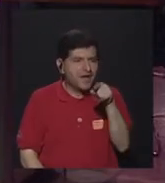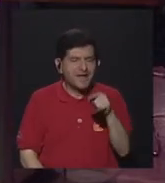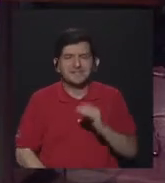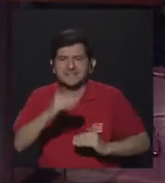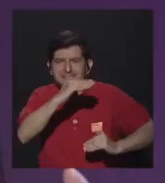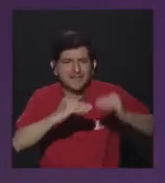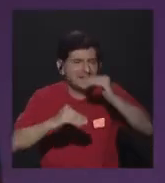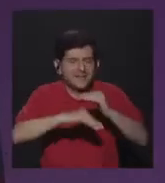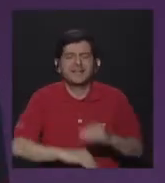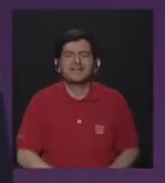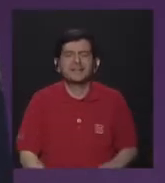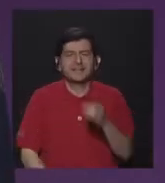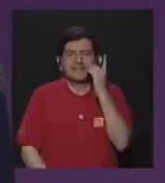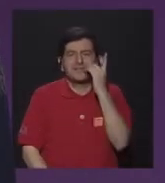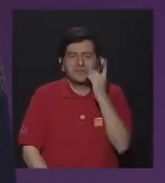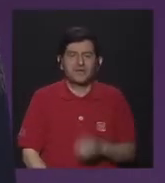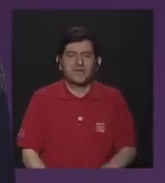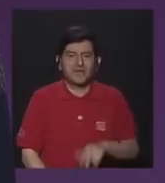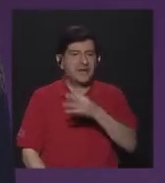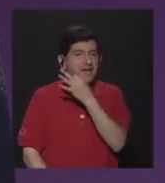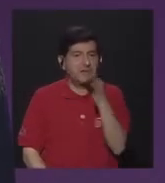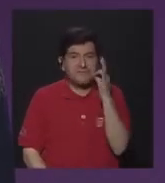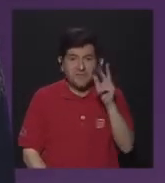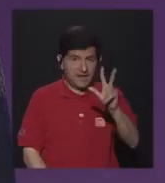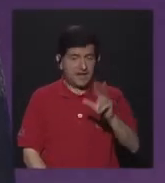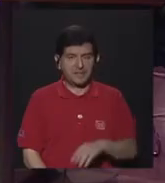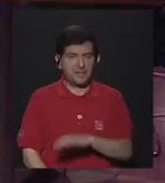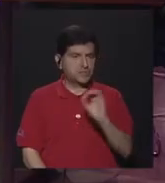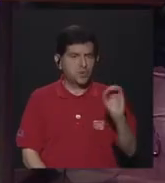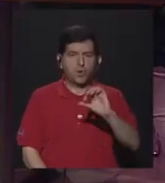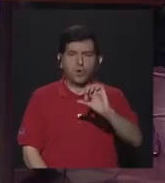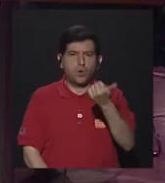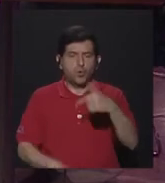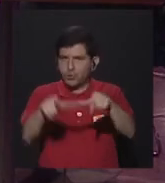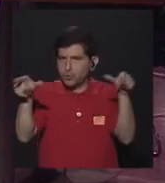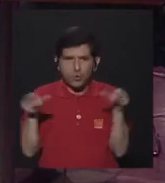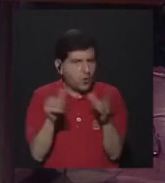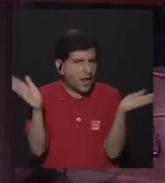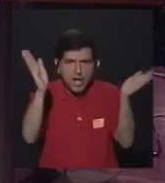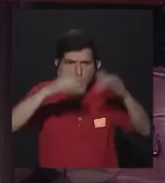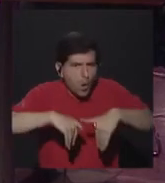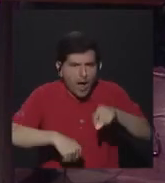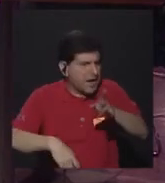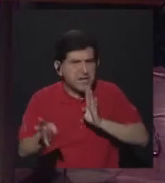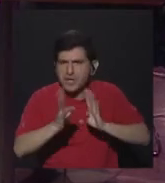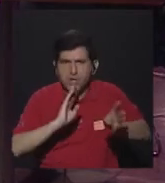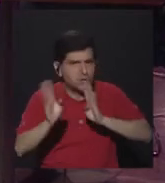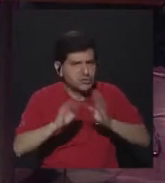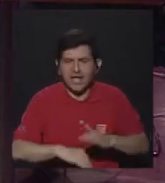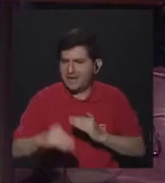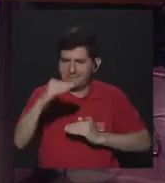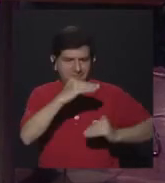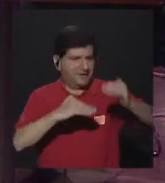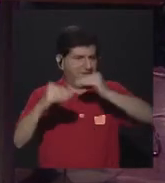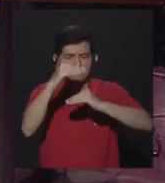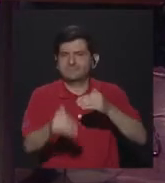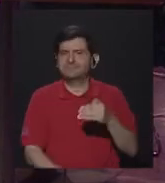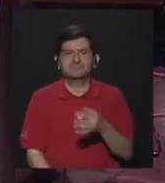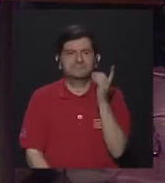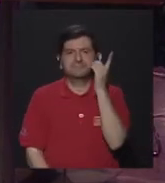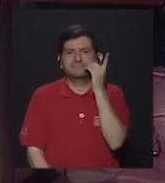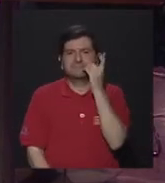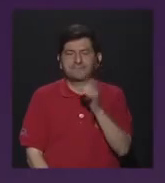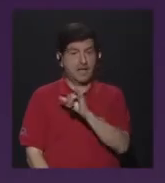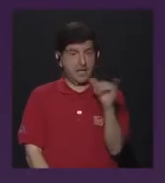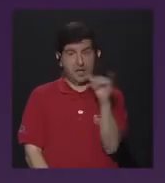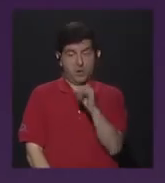ontología en finca 3a exactamente mi ego ni en ninguna otra parte no está no no se habla de la facultad de odontología y luego